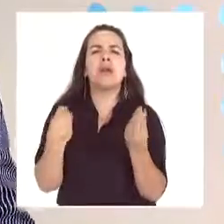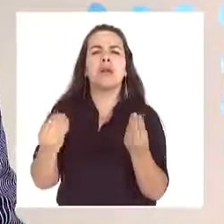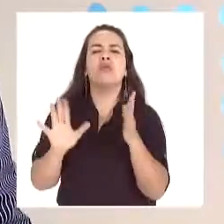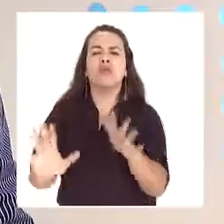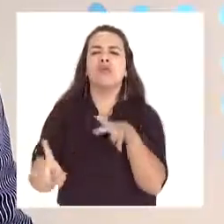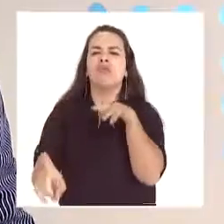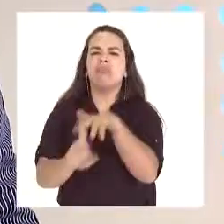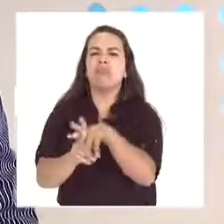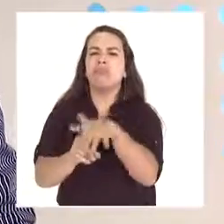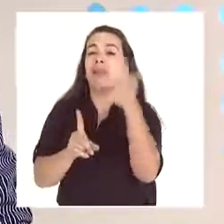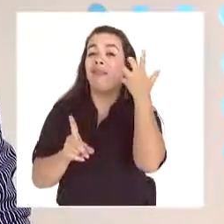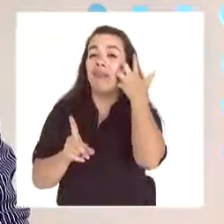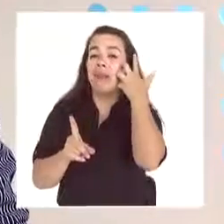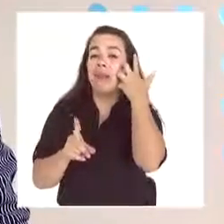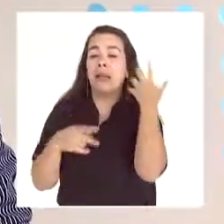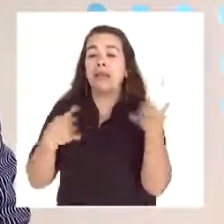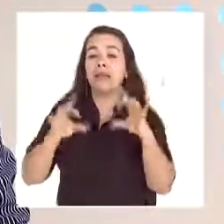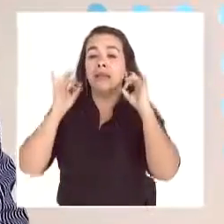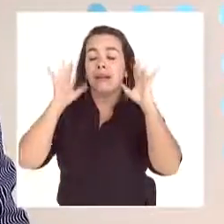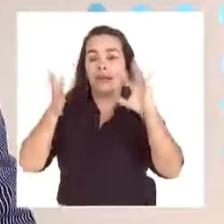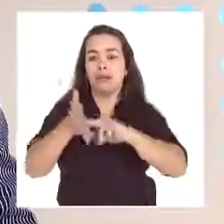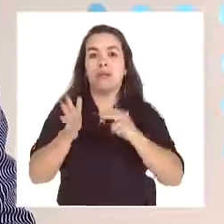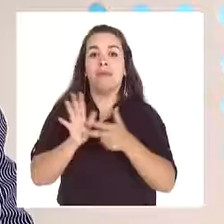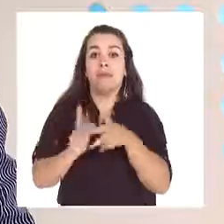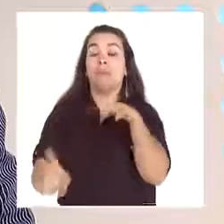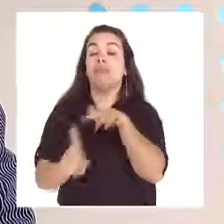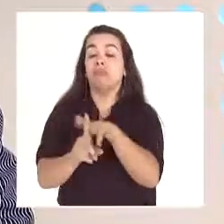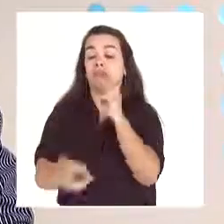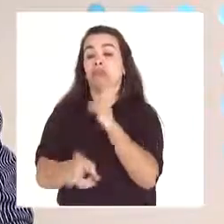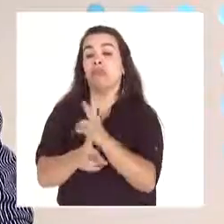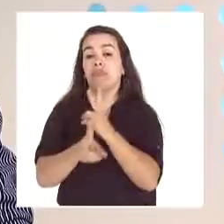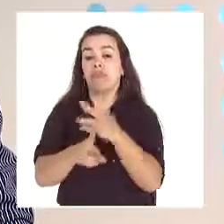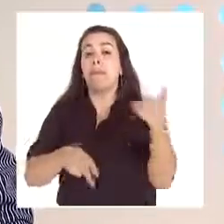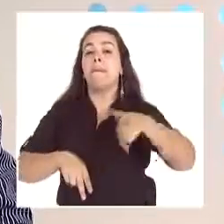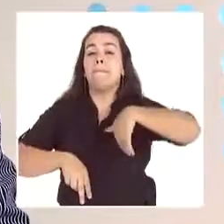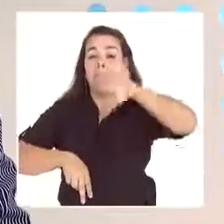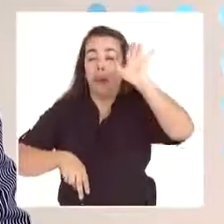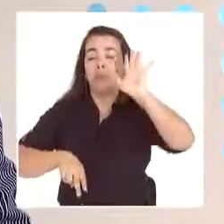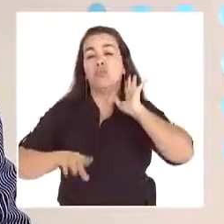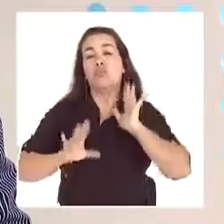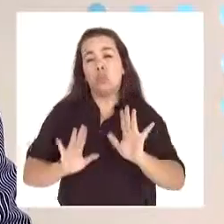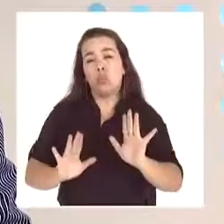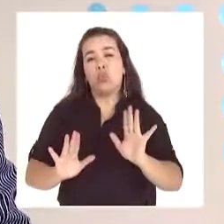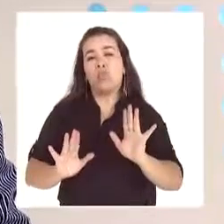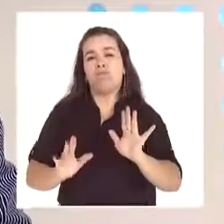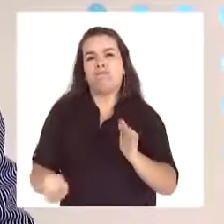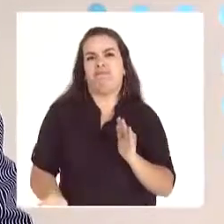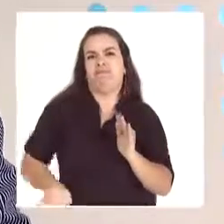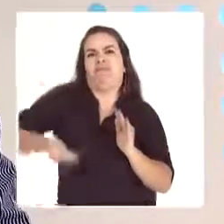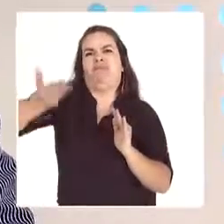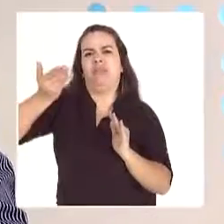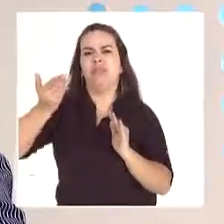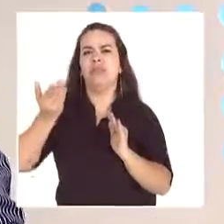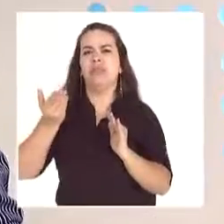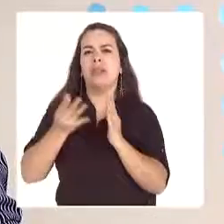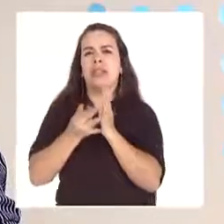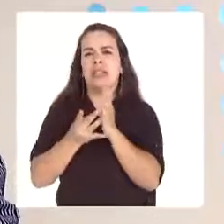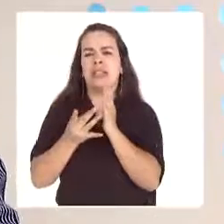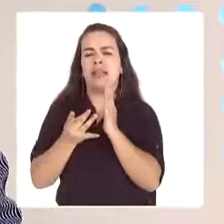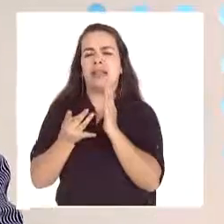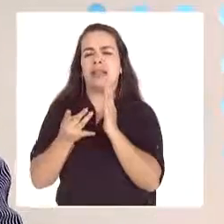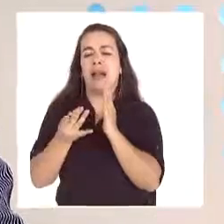enfermedad aguda, pues claramente tiene más riesgo la que tenga más concentración de grasa, o sea, la